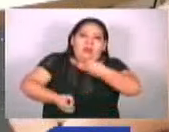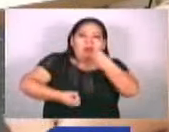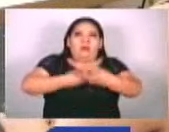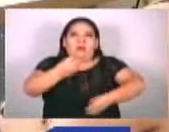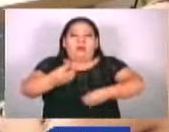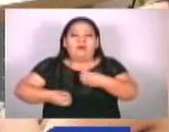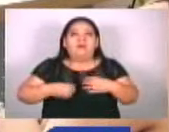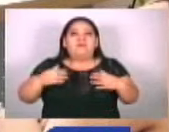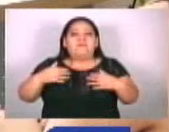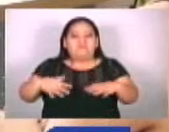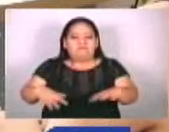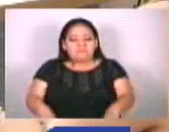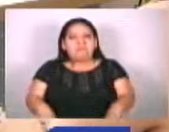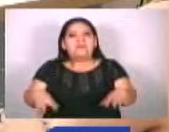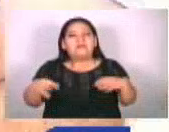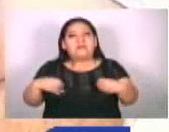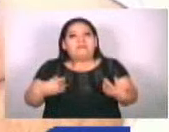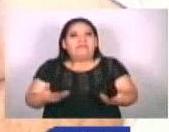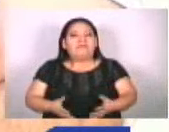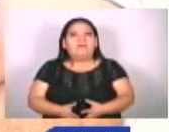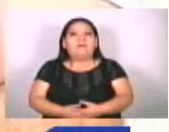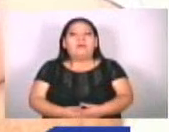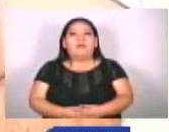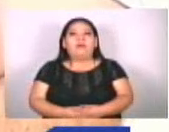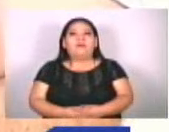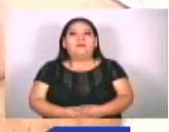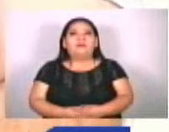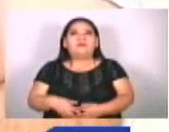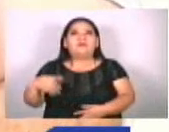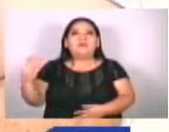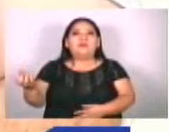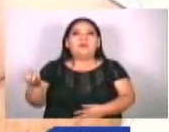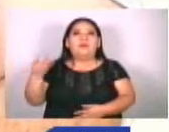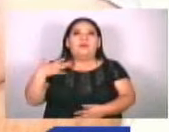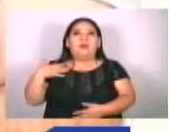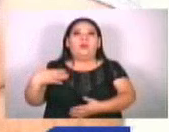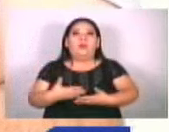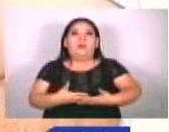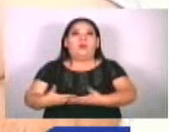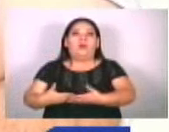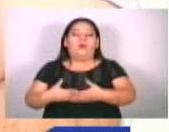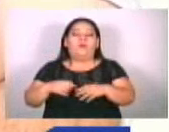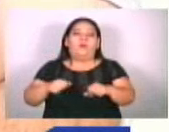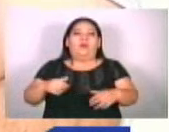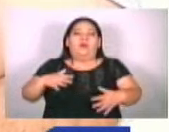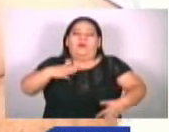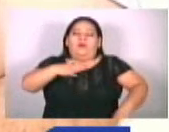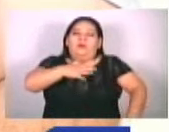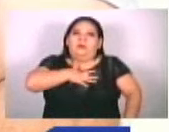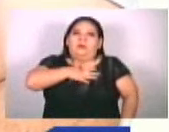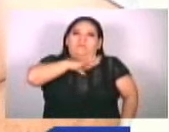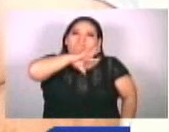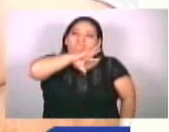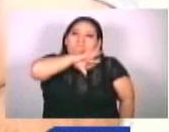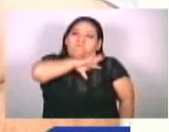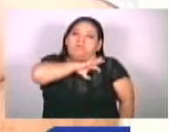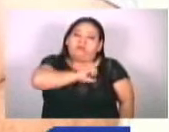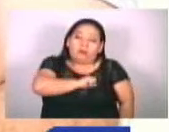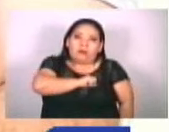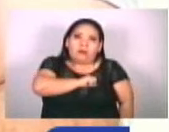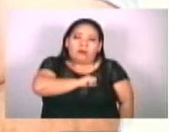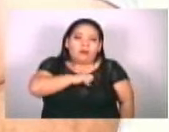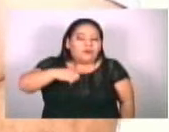y asimilar lo ocurrido. Cuando me dijeron que había fallecido, yo me puse en shock, porque yo pensaba que